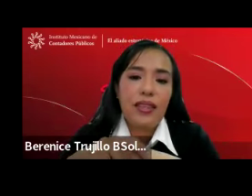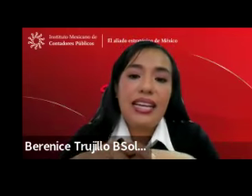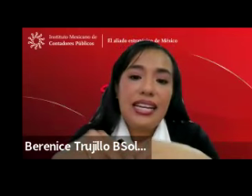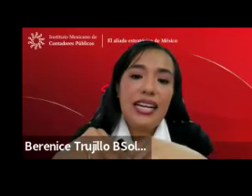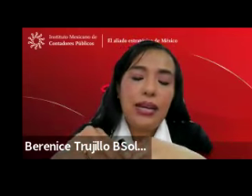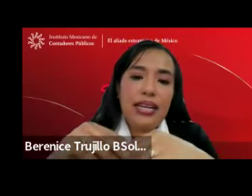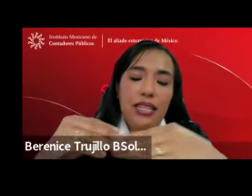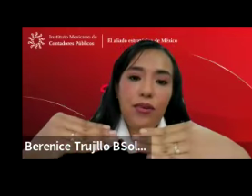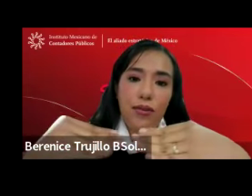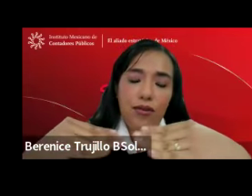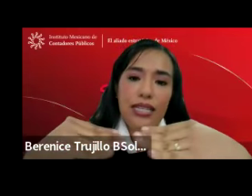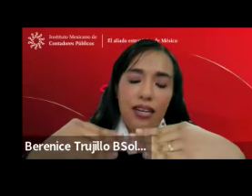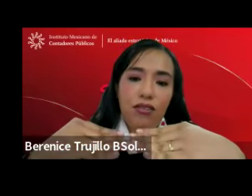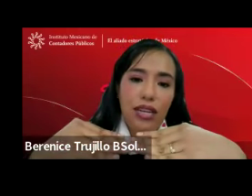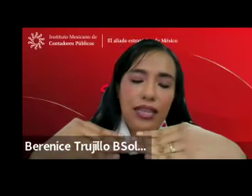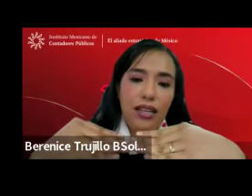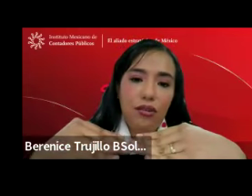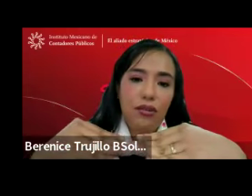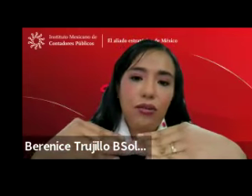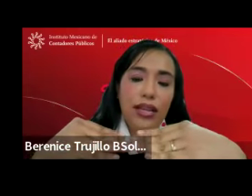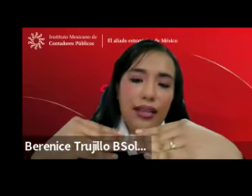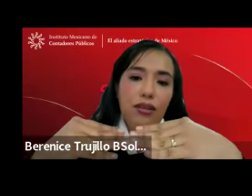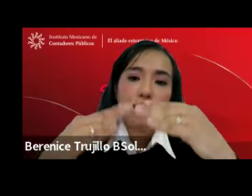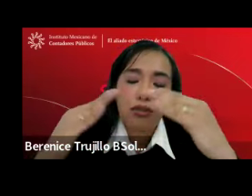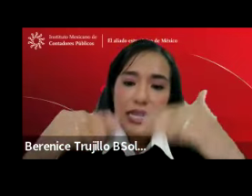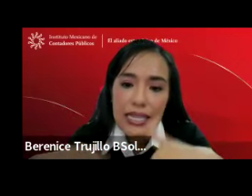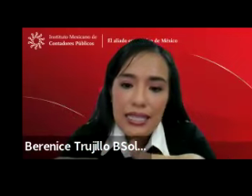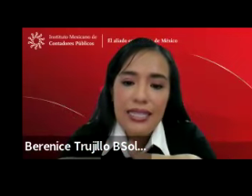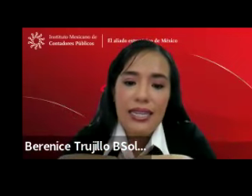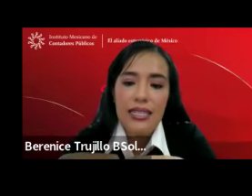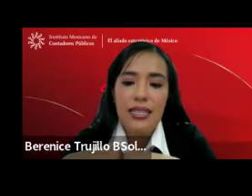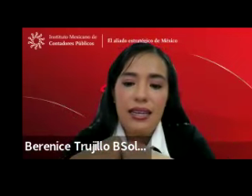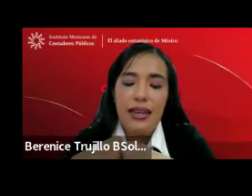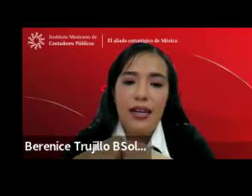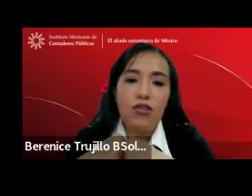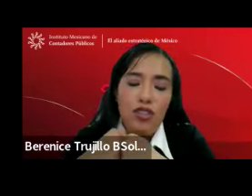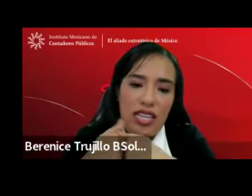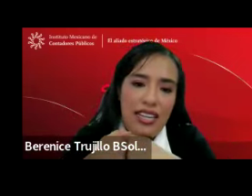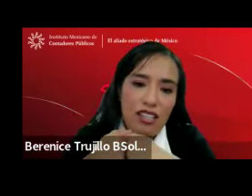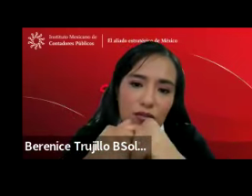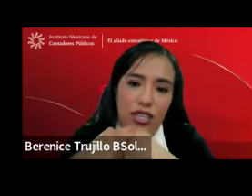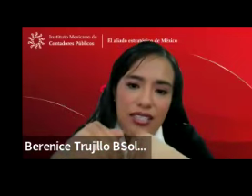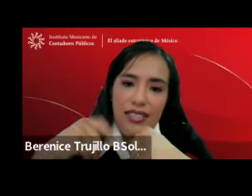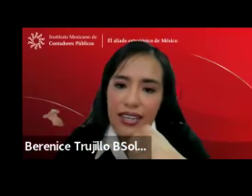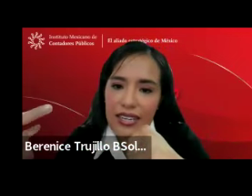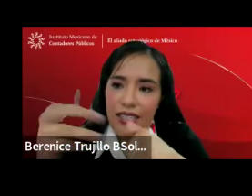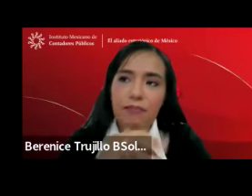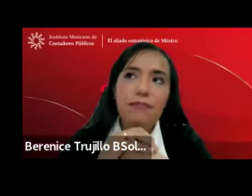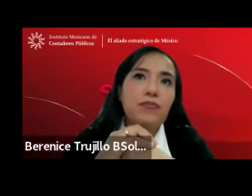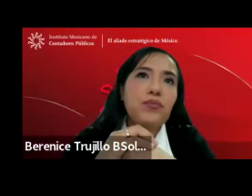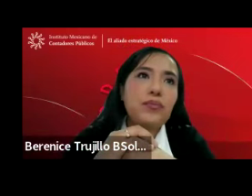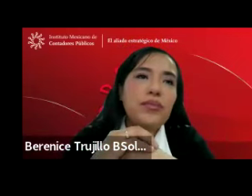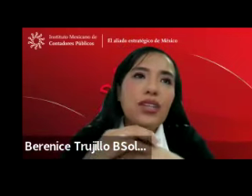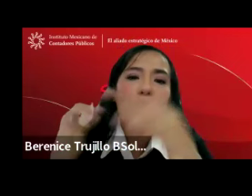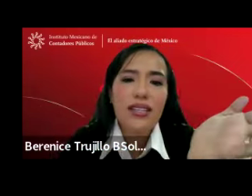Pero tienen que ver que este proveedor que están contratando cuente con todas las listas consideradas como listas